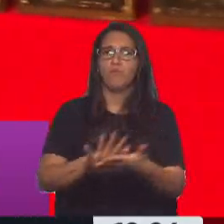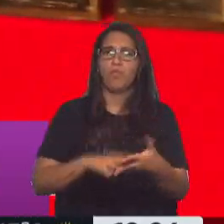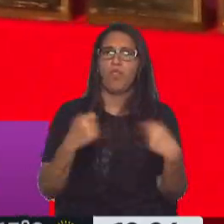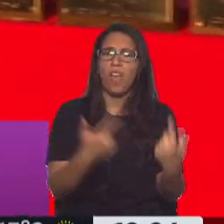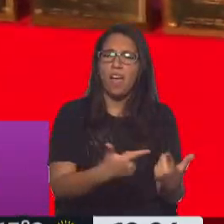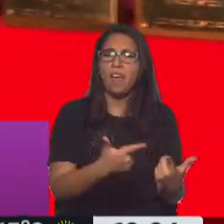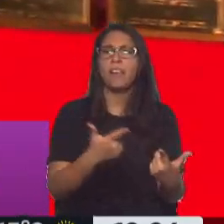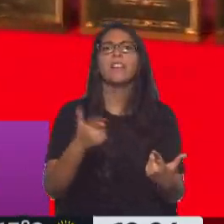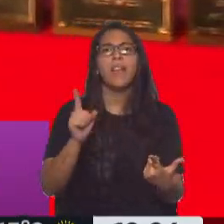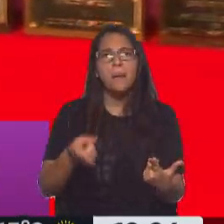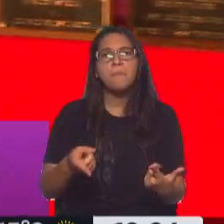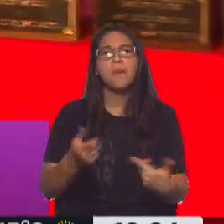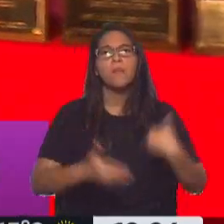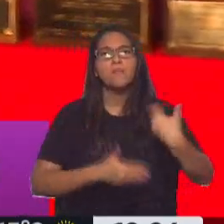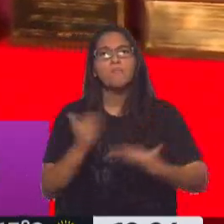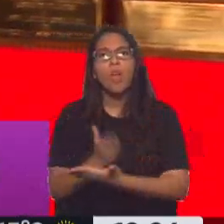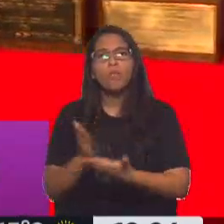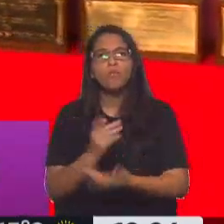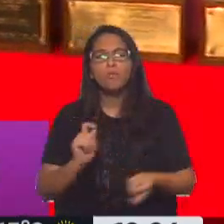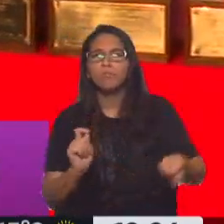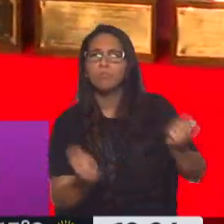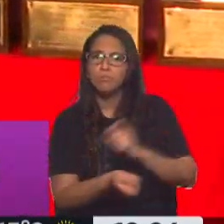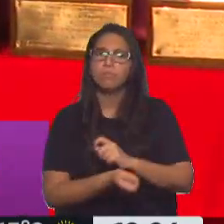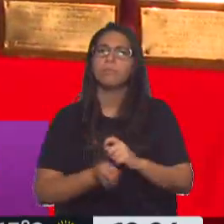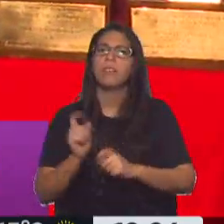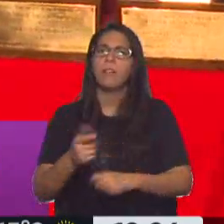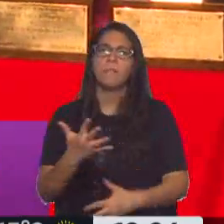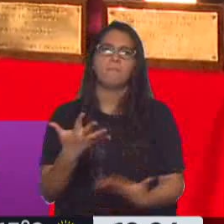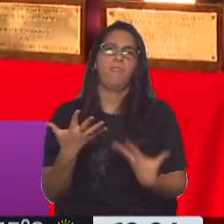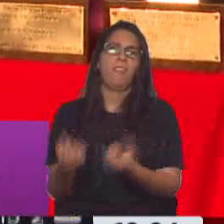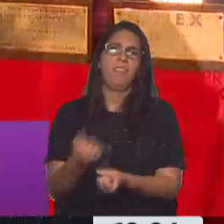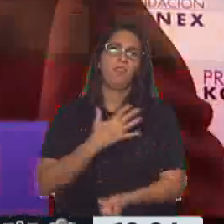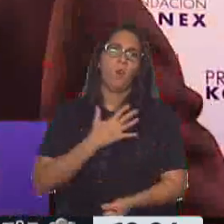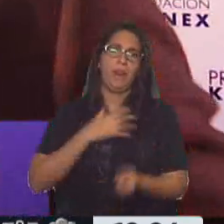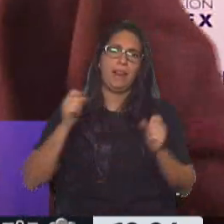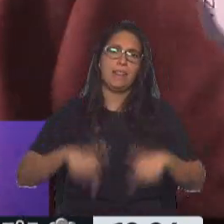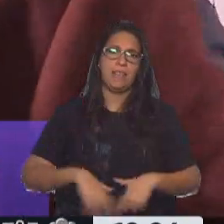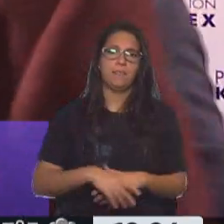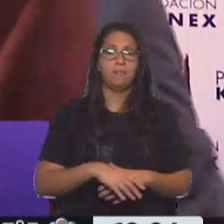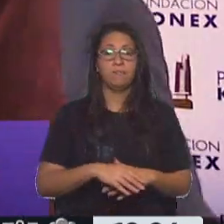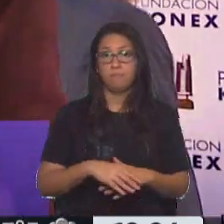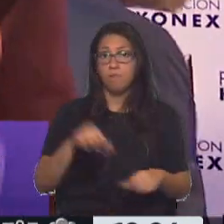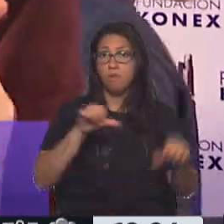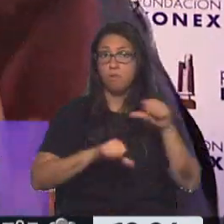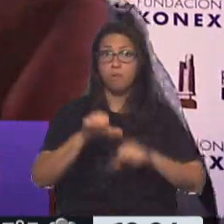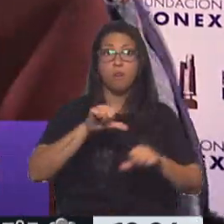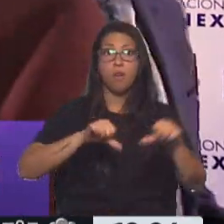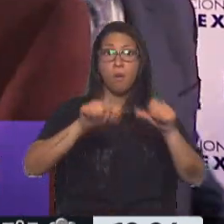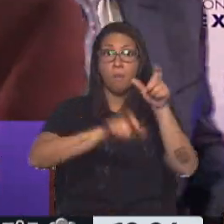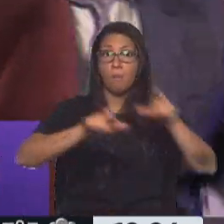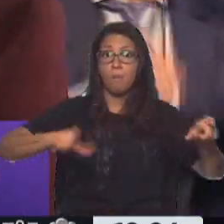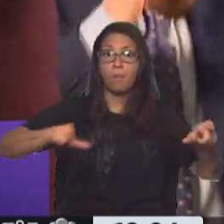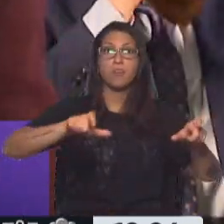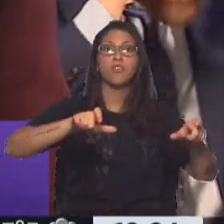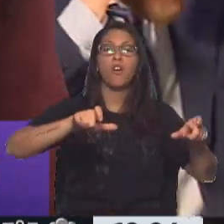otro lado a la transformación del proceso productivo y todos defendiendo la soberanía nacional que el nivel de los premiados de los contenidos de toda la ceremonia de